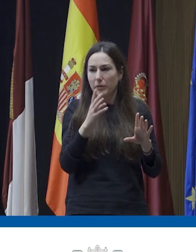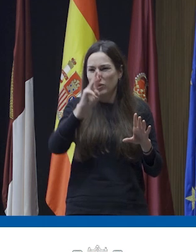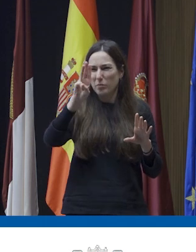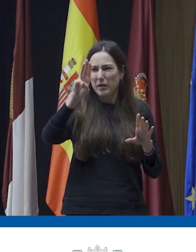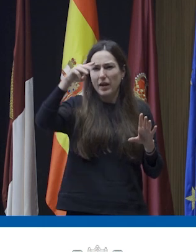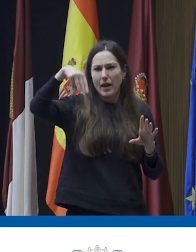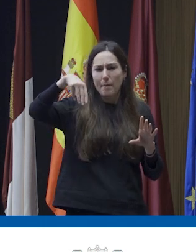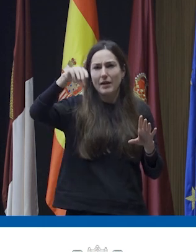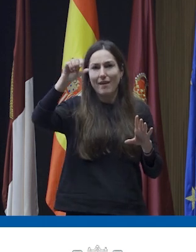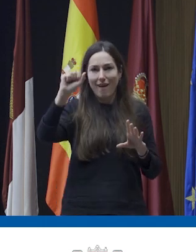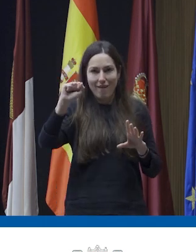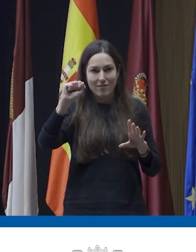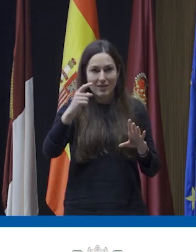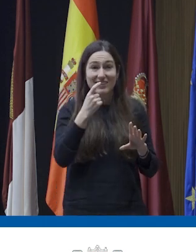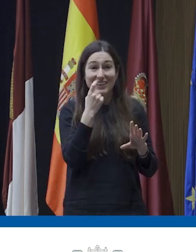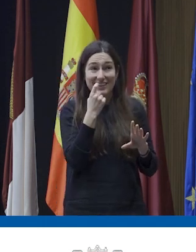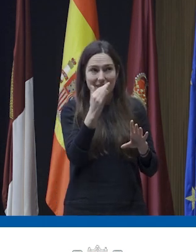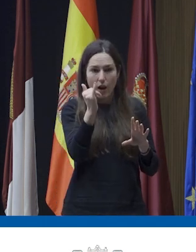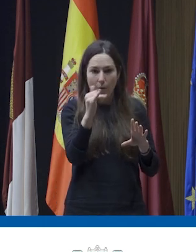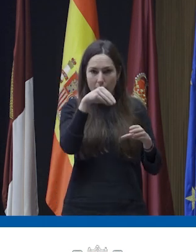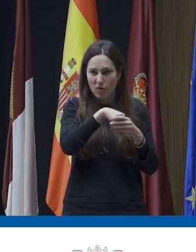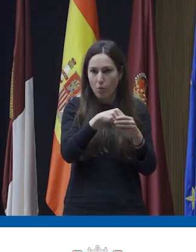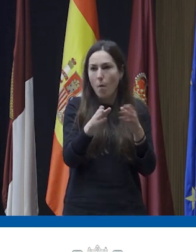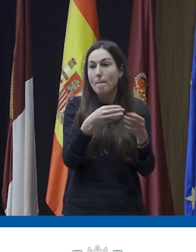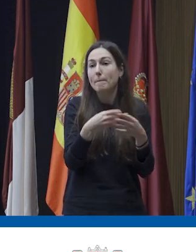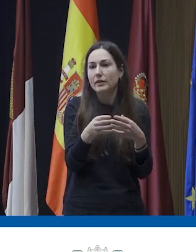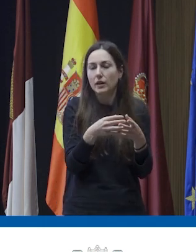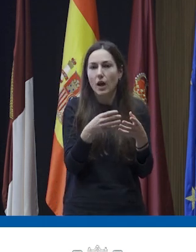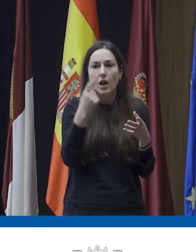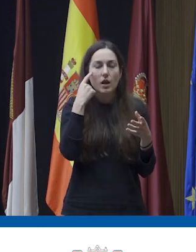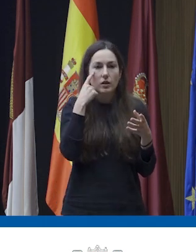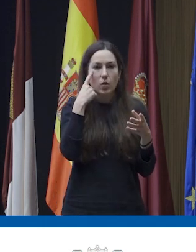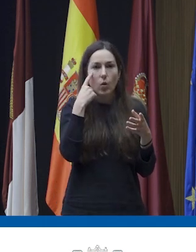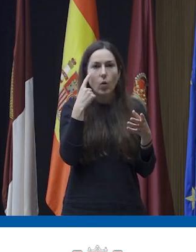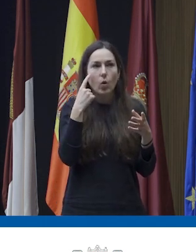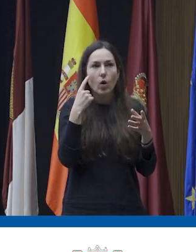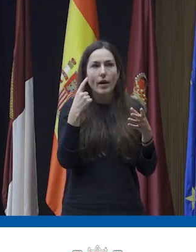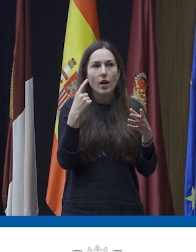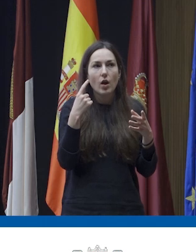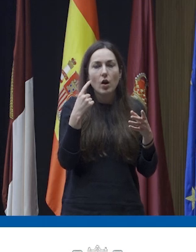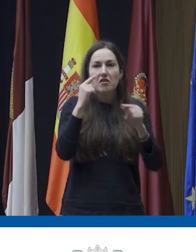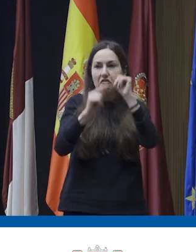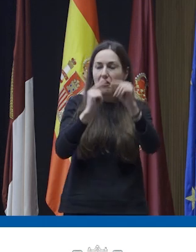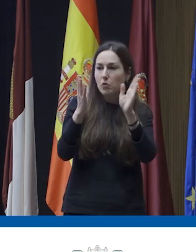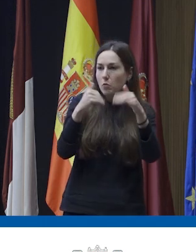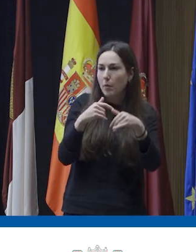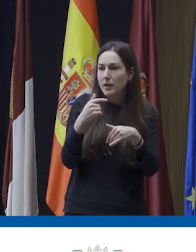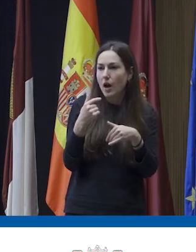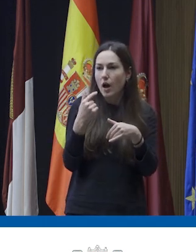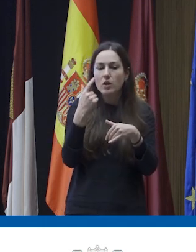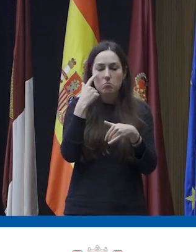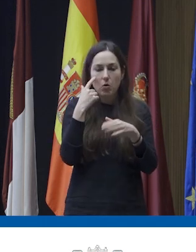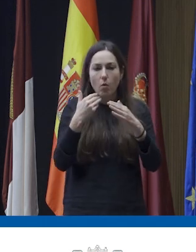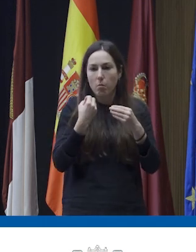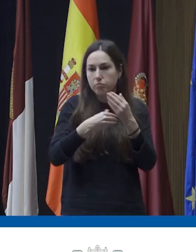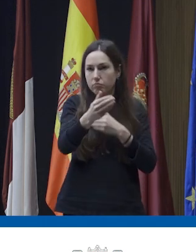era polimetilmetacrilato, y no se infectaba, y el ojo no lo rechazaba y el ojo estaba tranquilo. Y entonces se planteó que